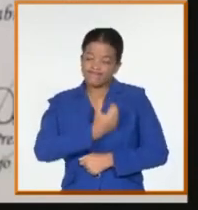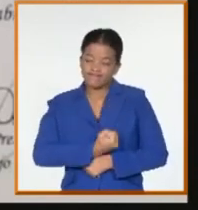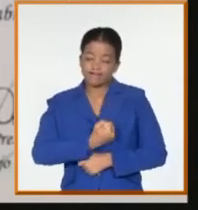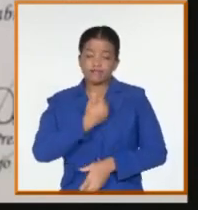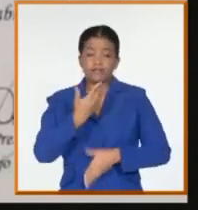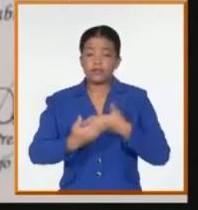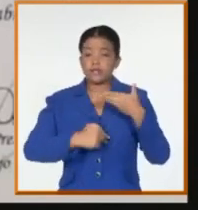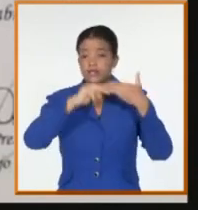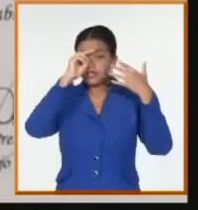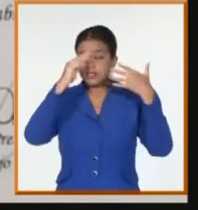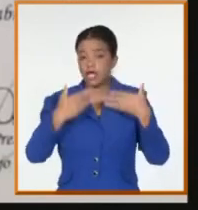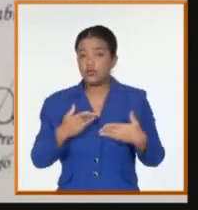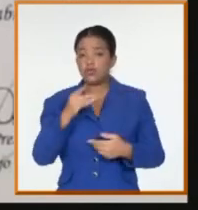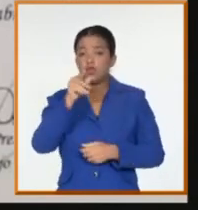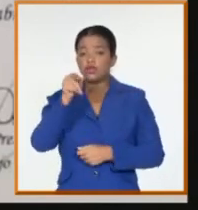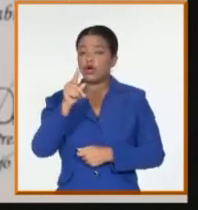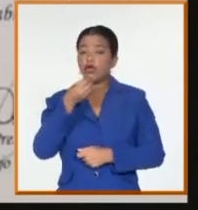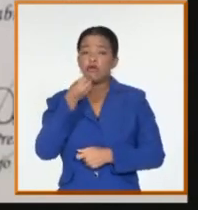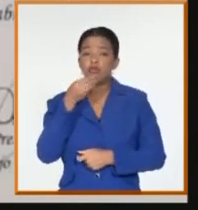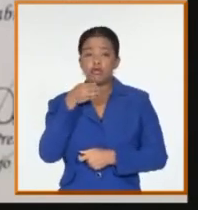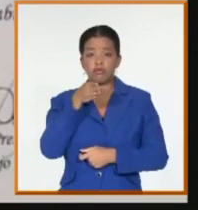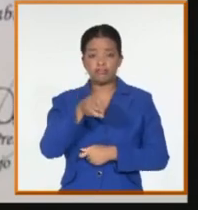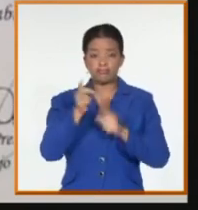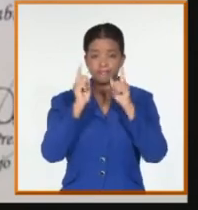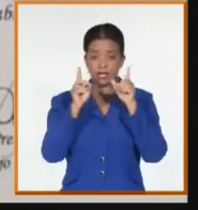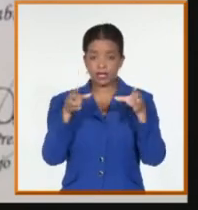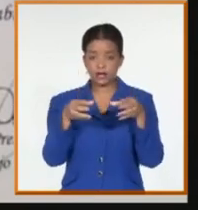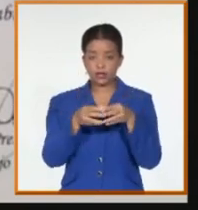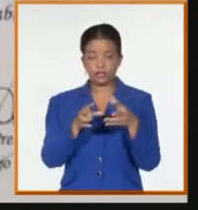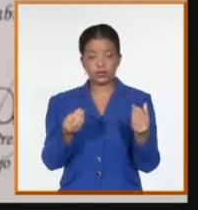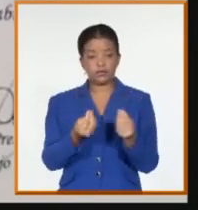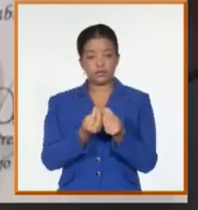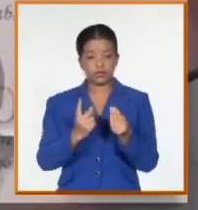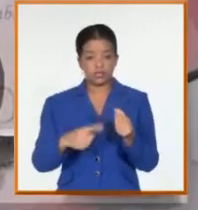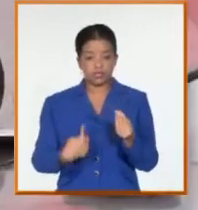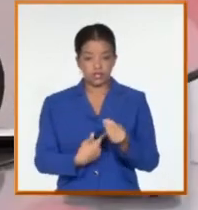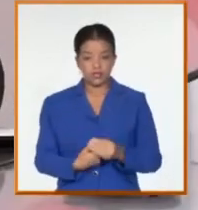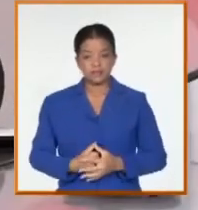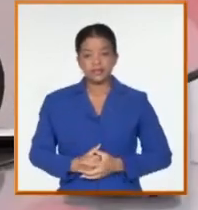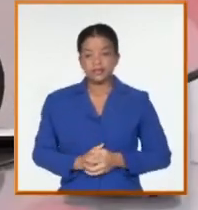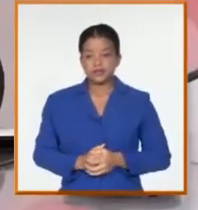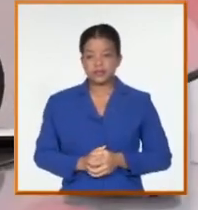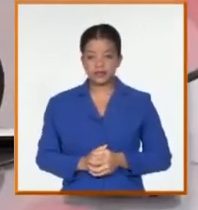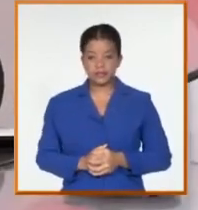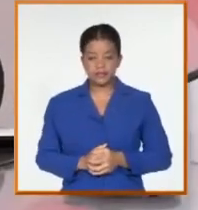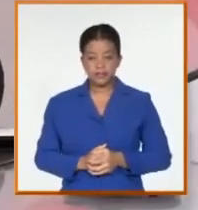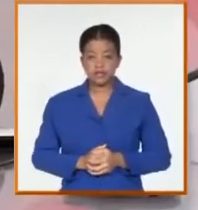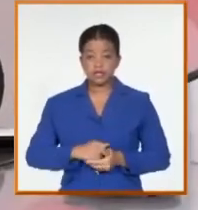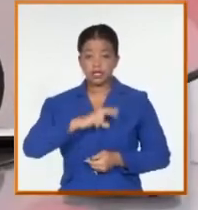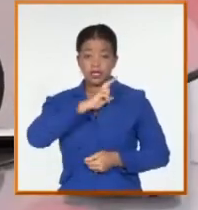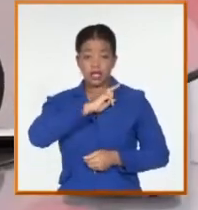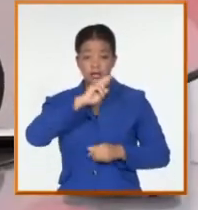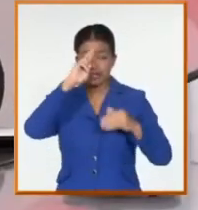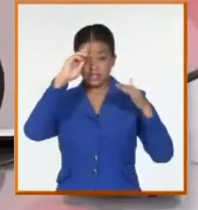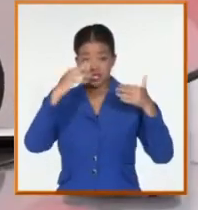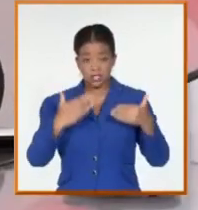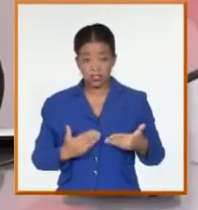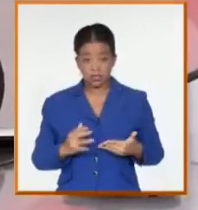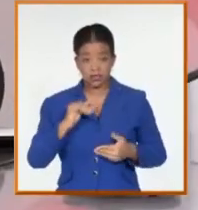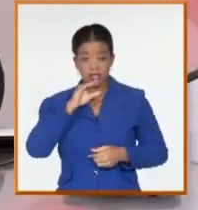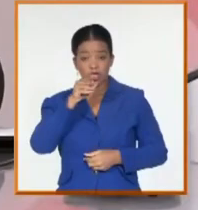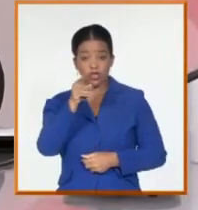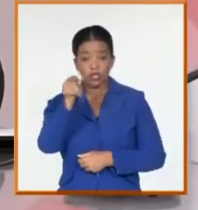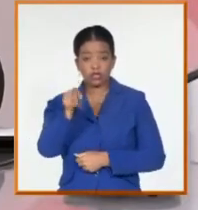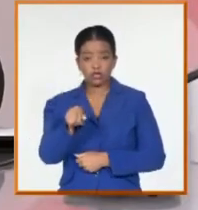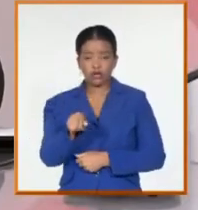han impedido al doctor Espinoza estar en esta ocasión junto a nosotros el titular de salud pública de Cuba agregó que el doctor Espinoza es un excelente